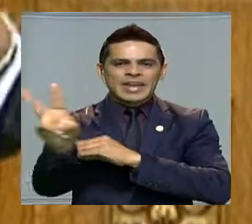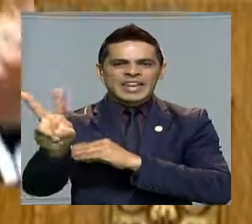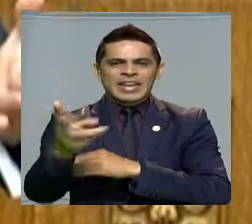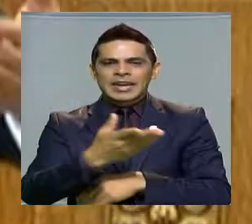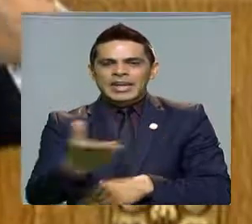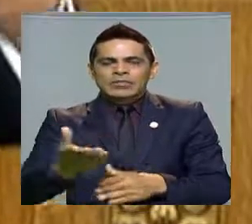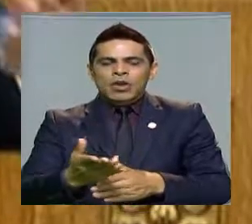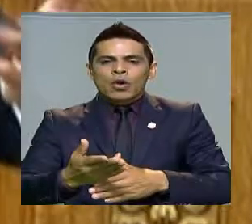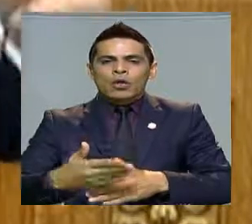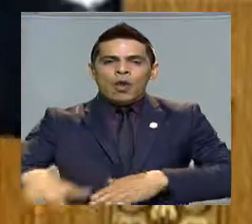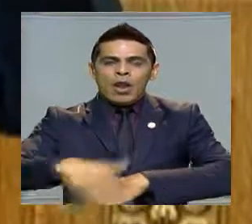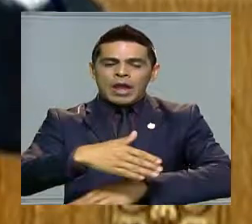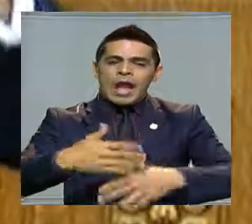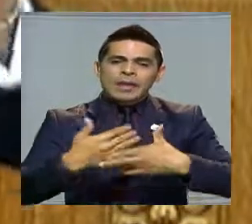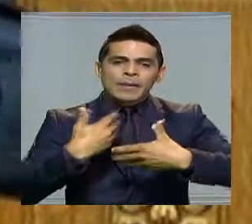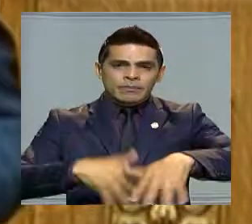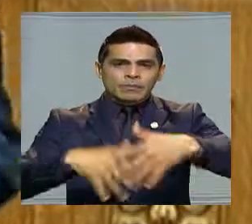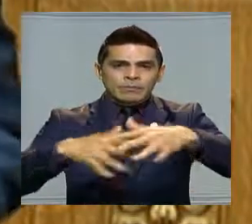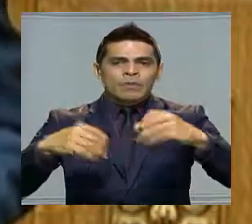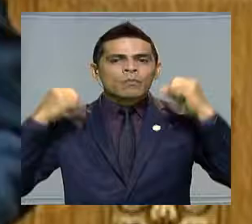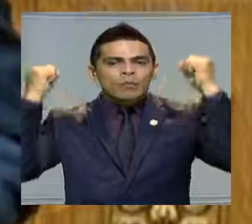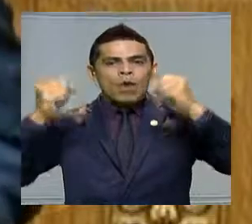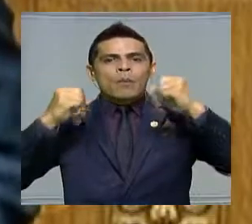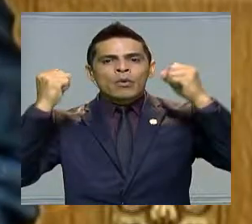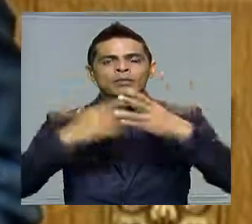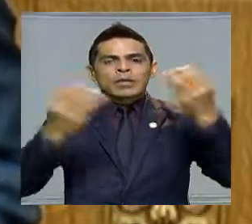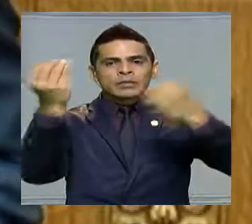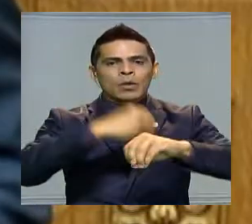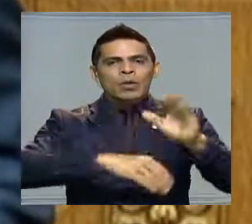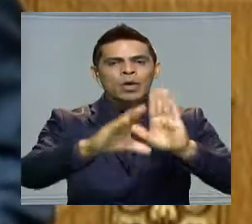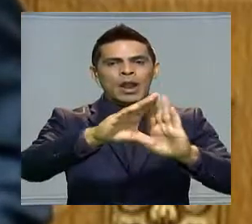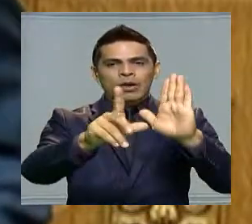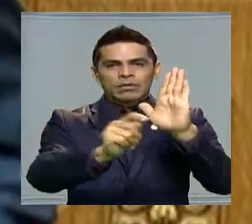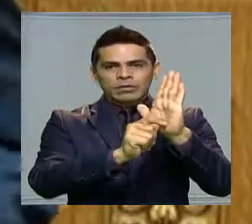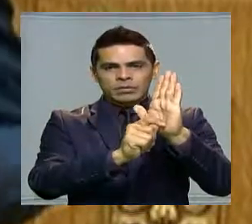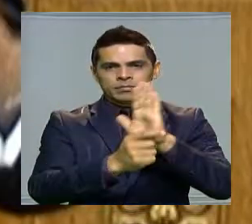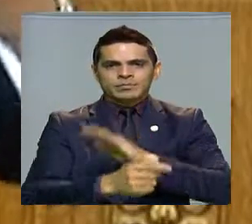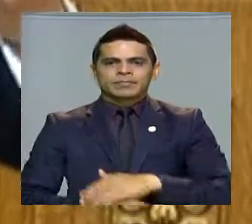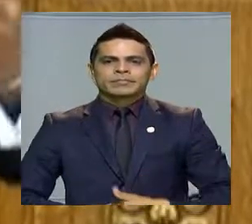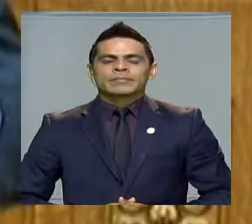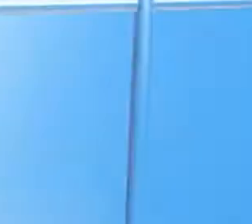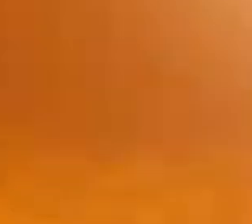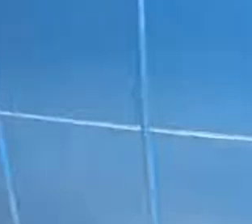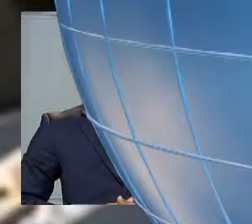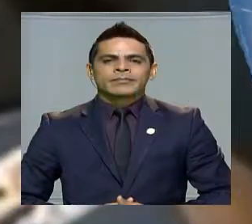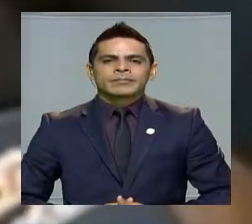con la calle, con la protesta contemplada en esta constitución.